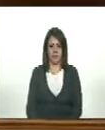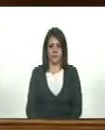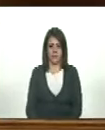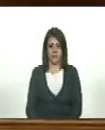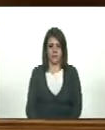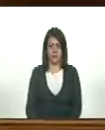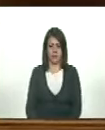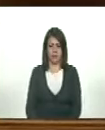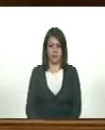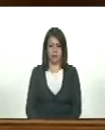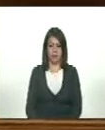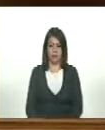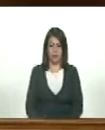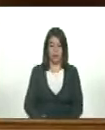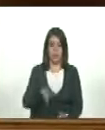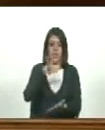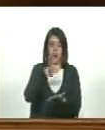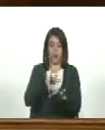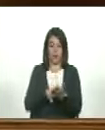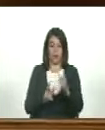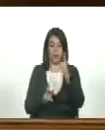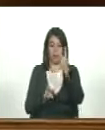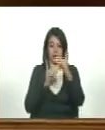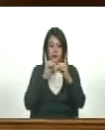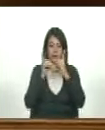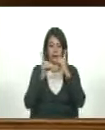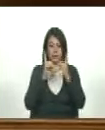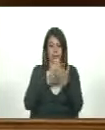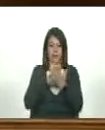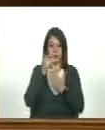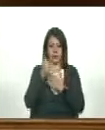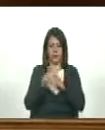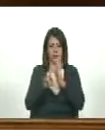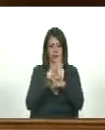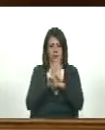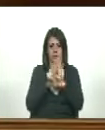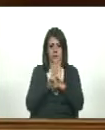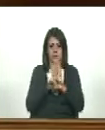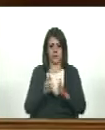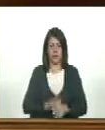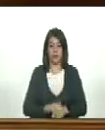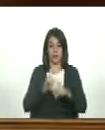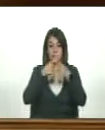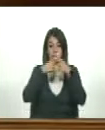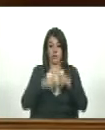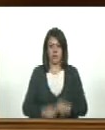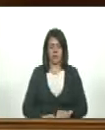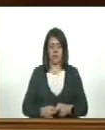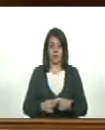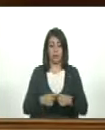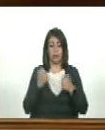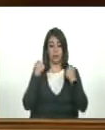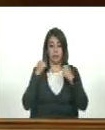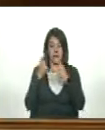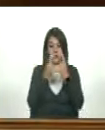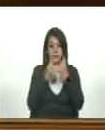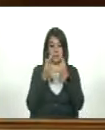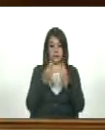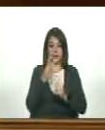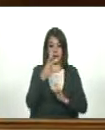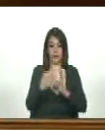En consecuencia, se declara aprobado en primera discusión el proyecto de ley de presupuesto para el ejercicio económico